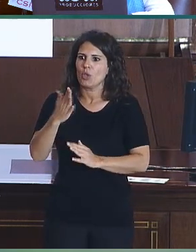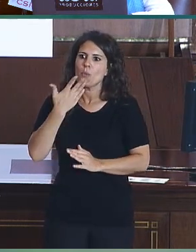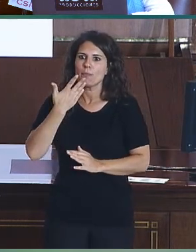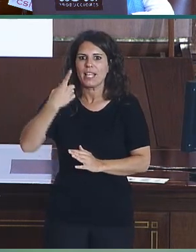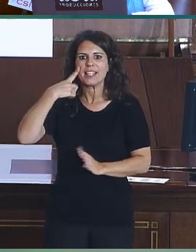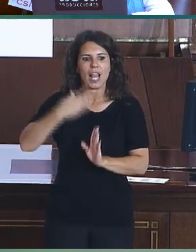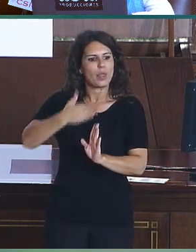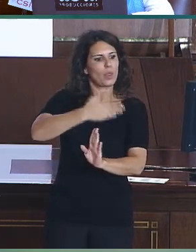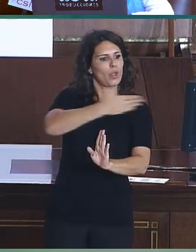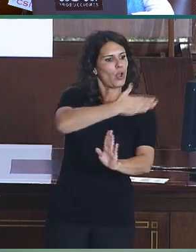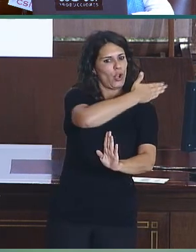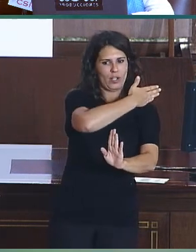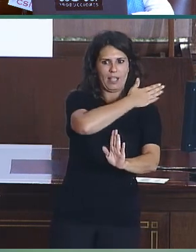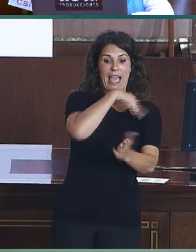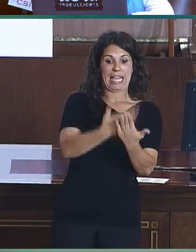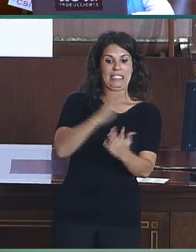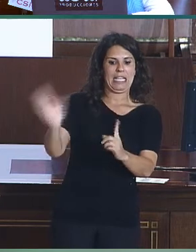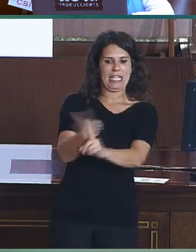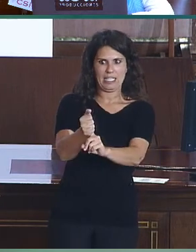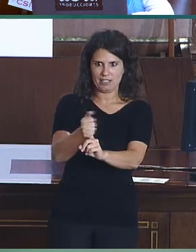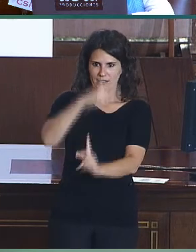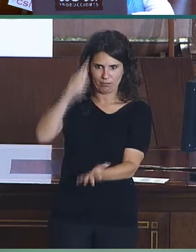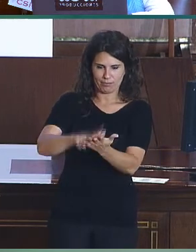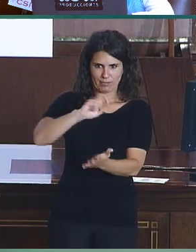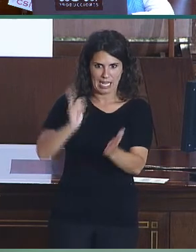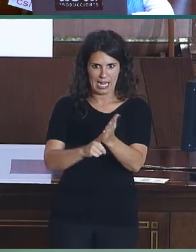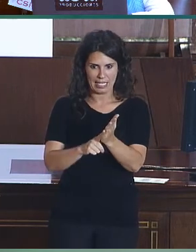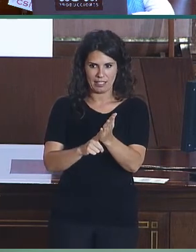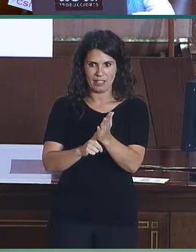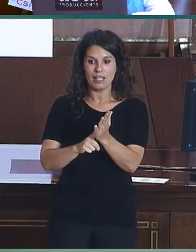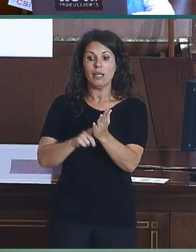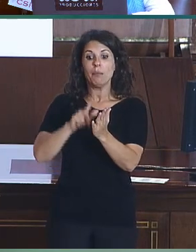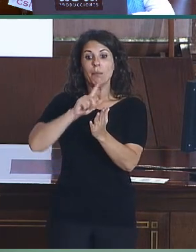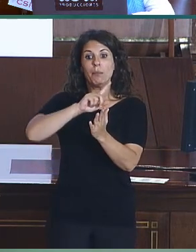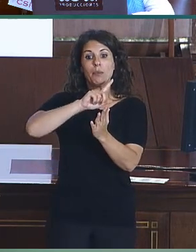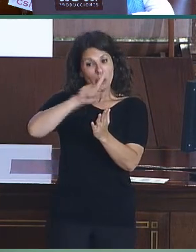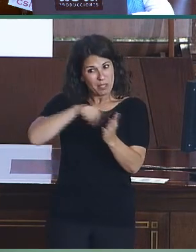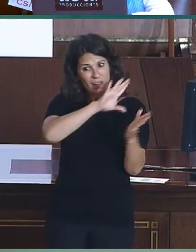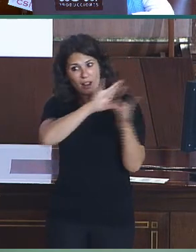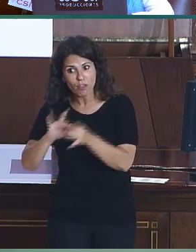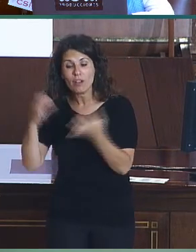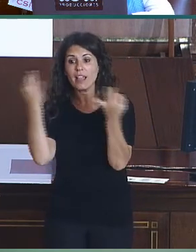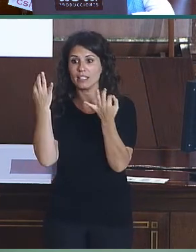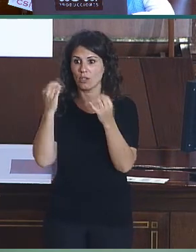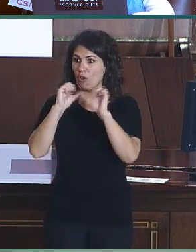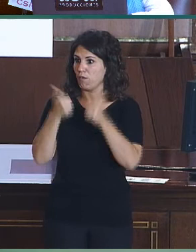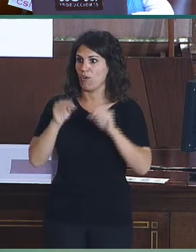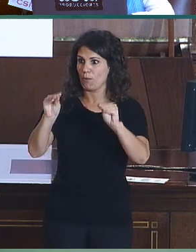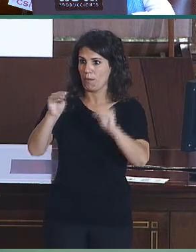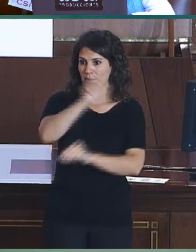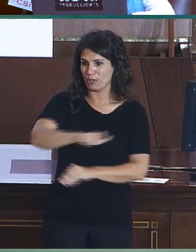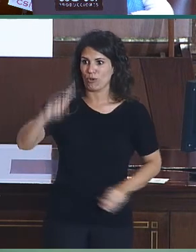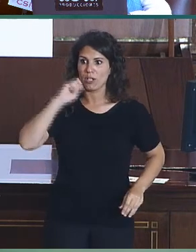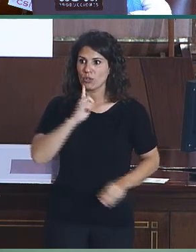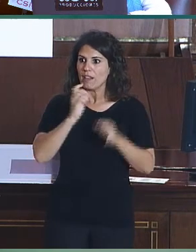ver con el segundo punto, el de que las personas sordas siempre habéis peleado por vuestra condición